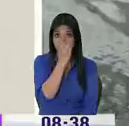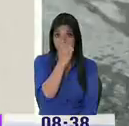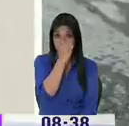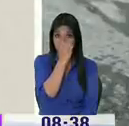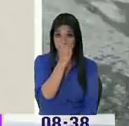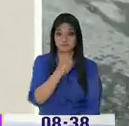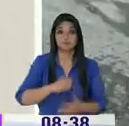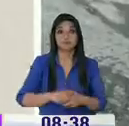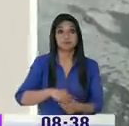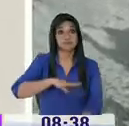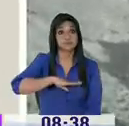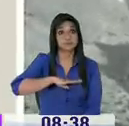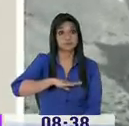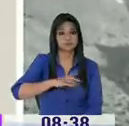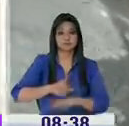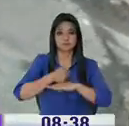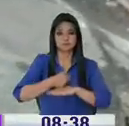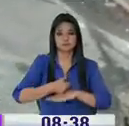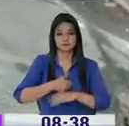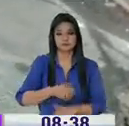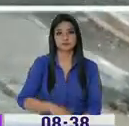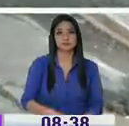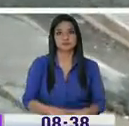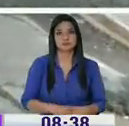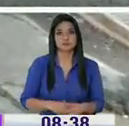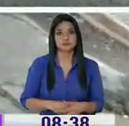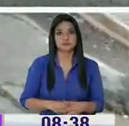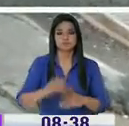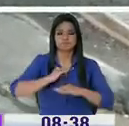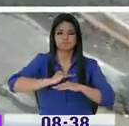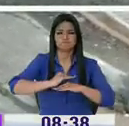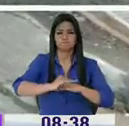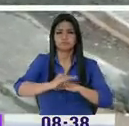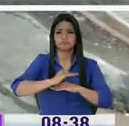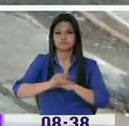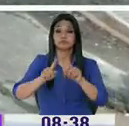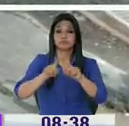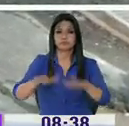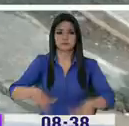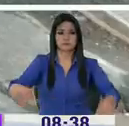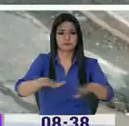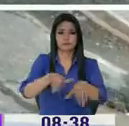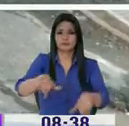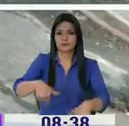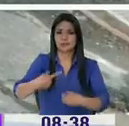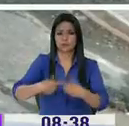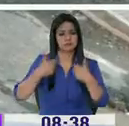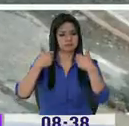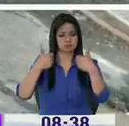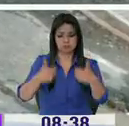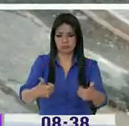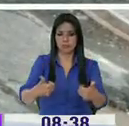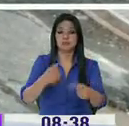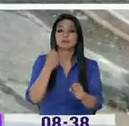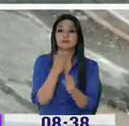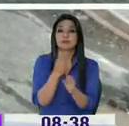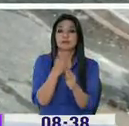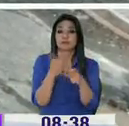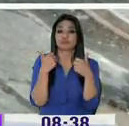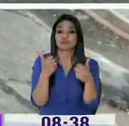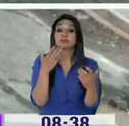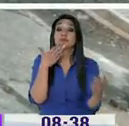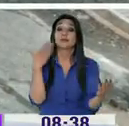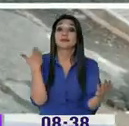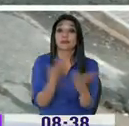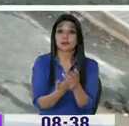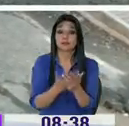Y alcalde y autoridad, señor Rosales, está muy bien la pavimentación que se hace en varios sectores de la ciudad. Vuelvo y digo, realmente